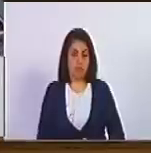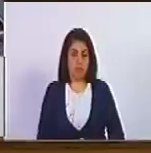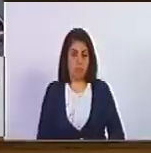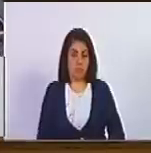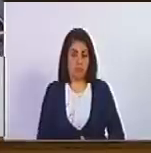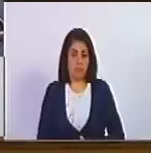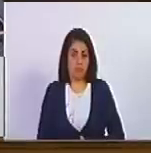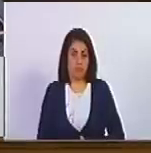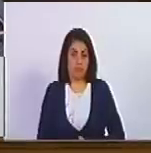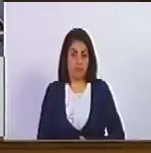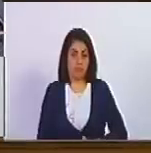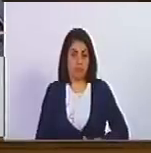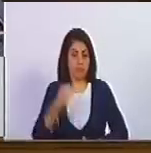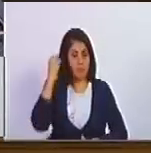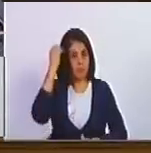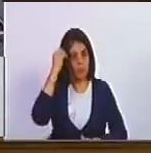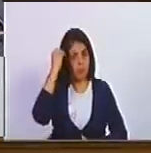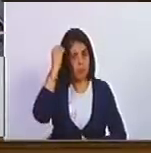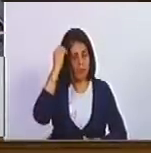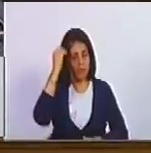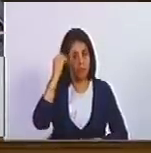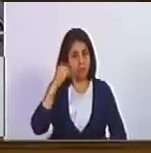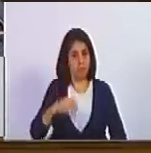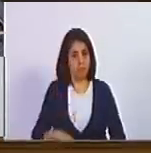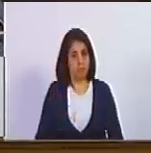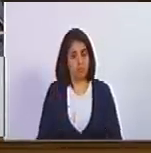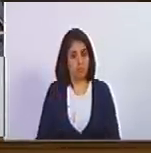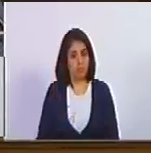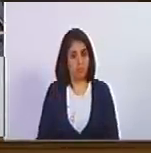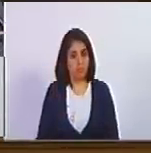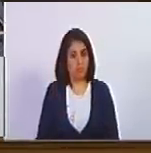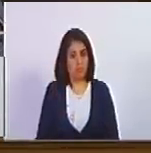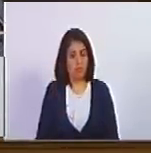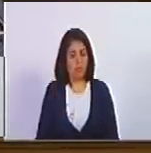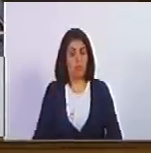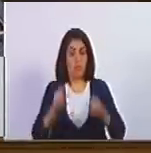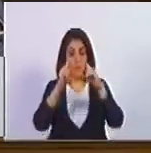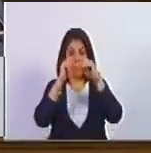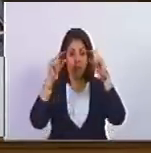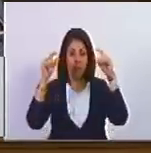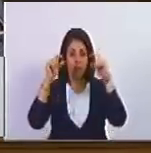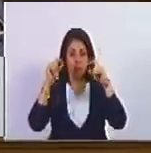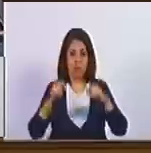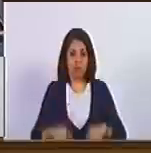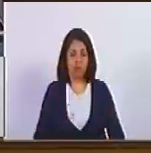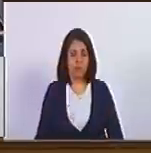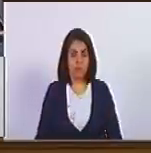En consideración el acápite.